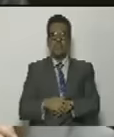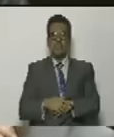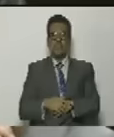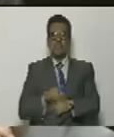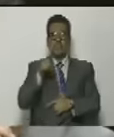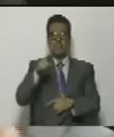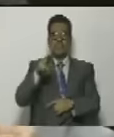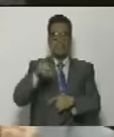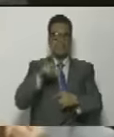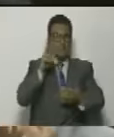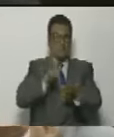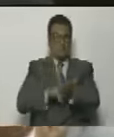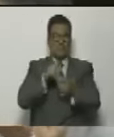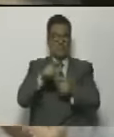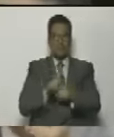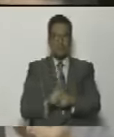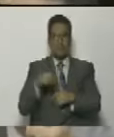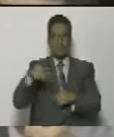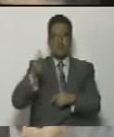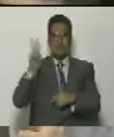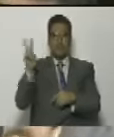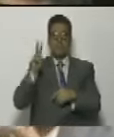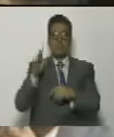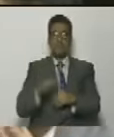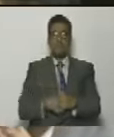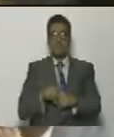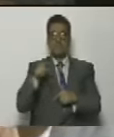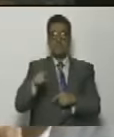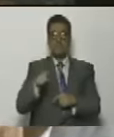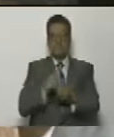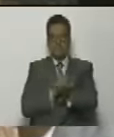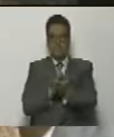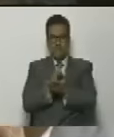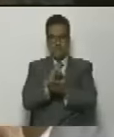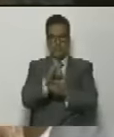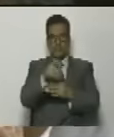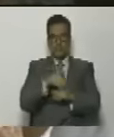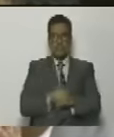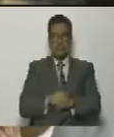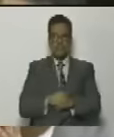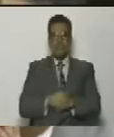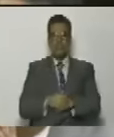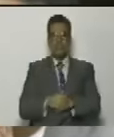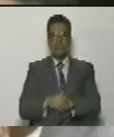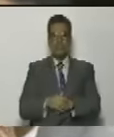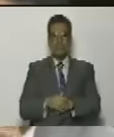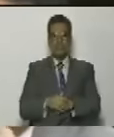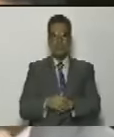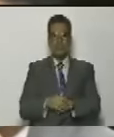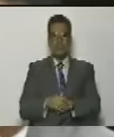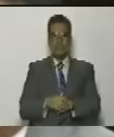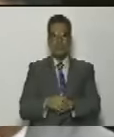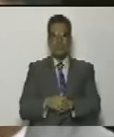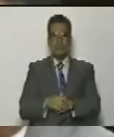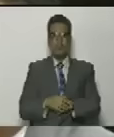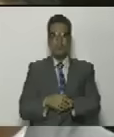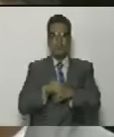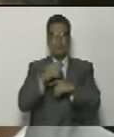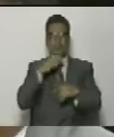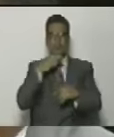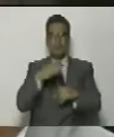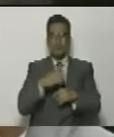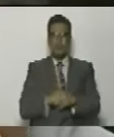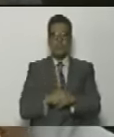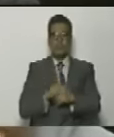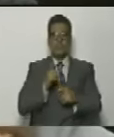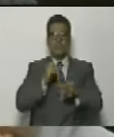Es inaceptable que Venezuela continúe en razón de las peticiones